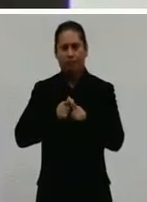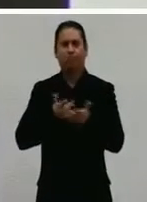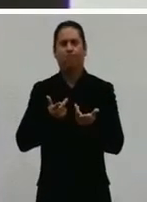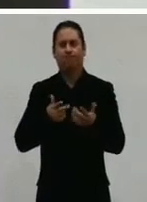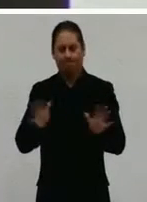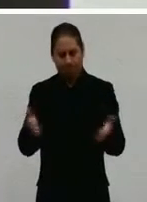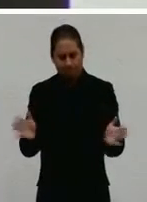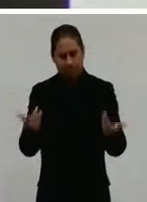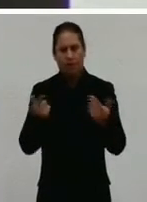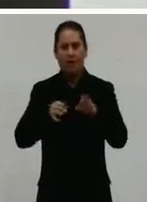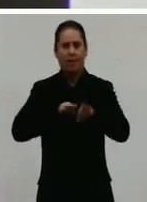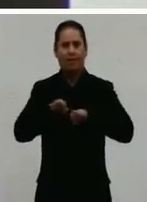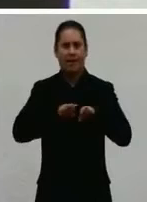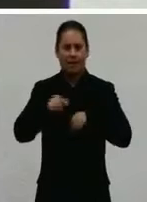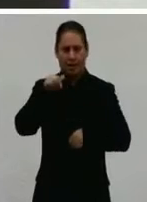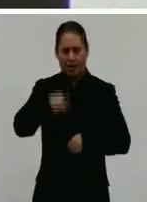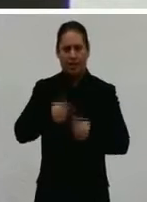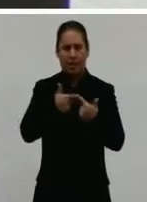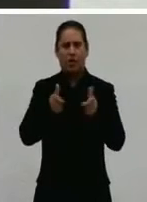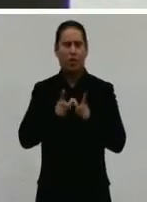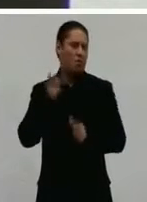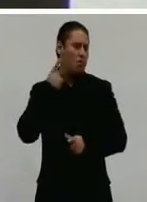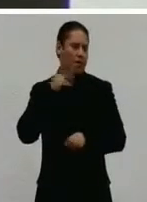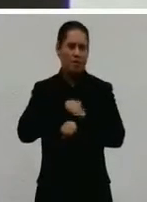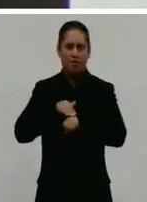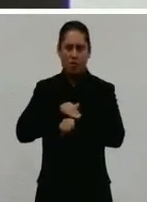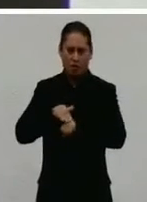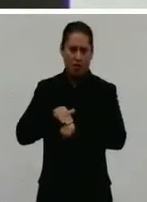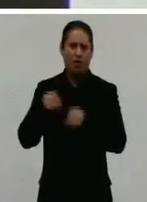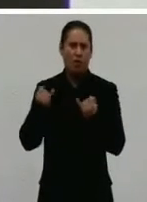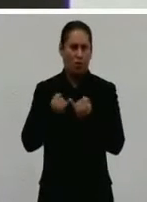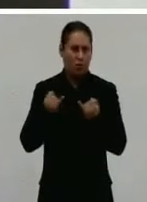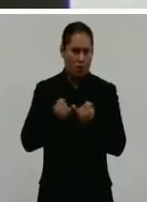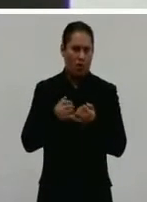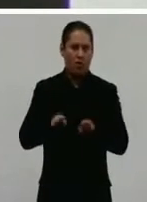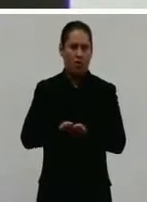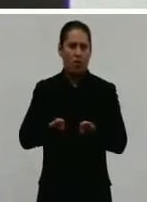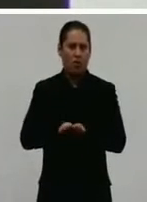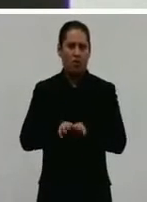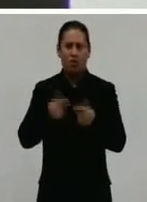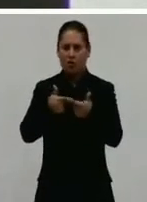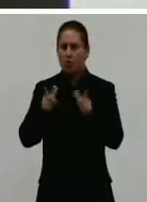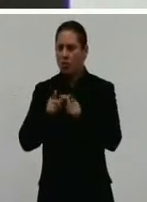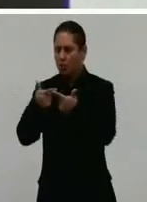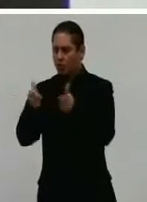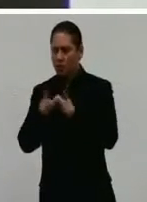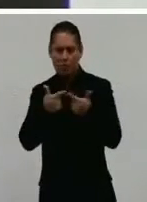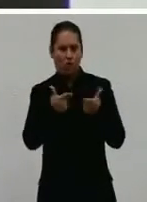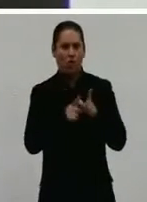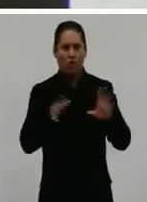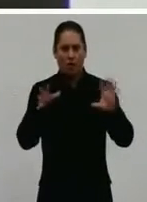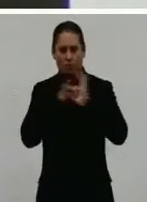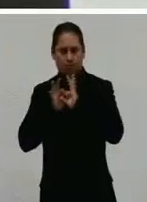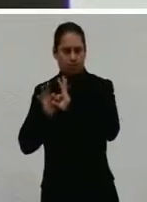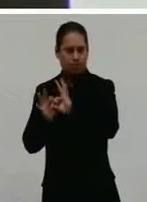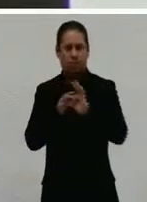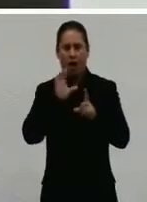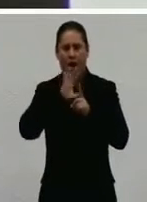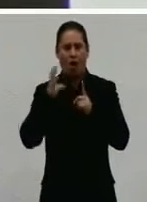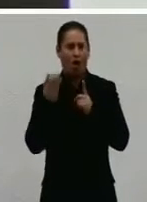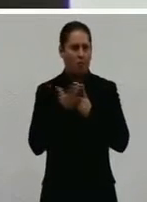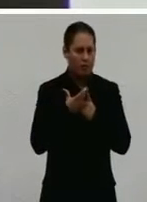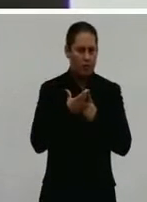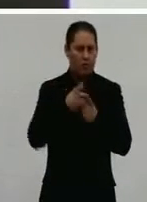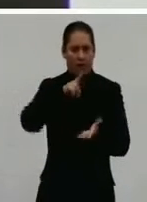legislativo de nuestra fracción así como cuatro baremos con los demás grupos parlamentarios y con las comisiones